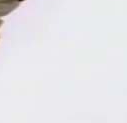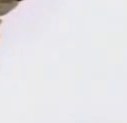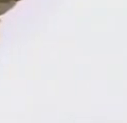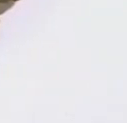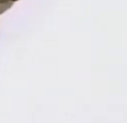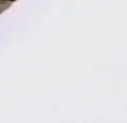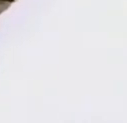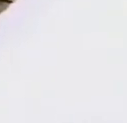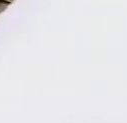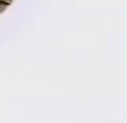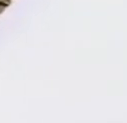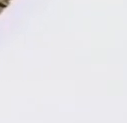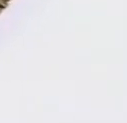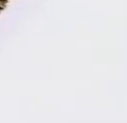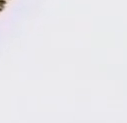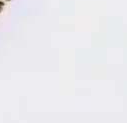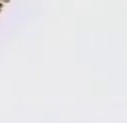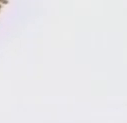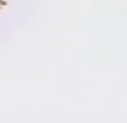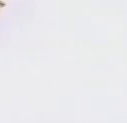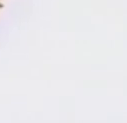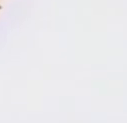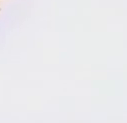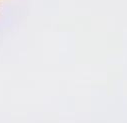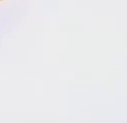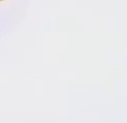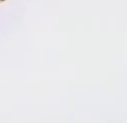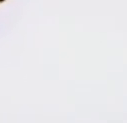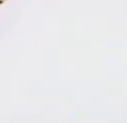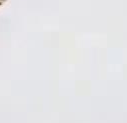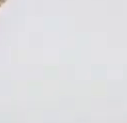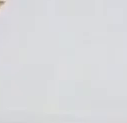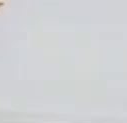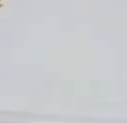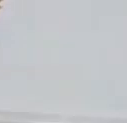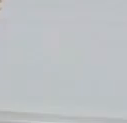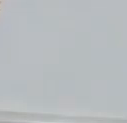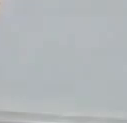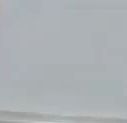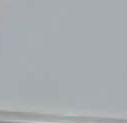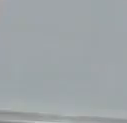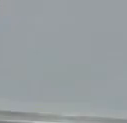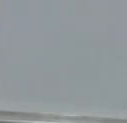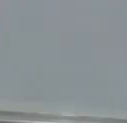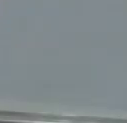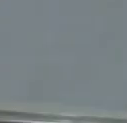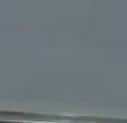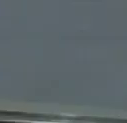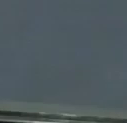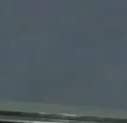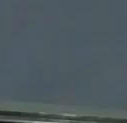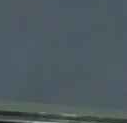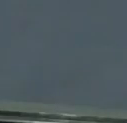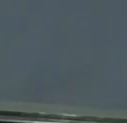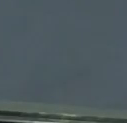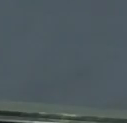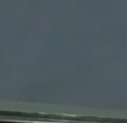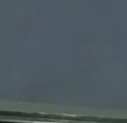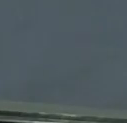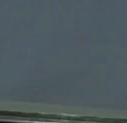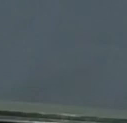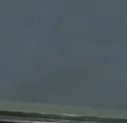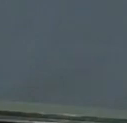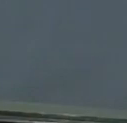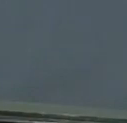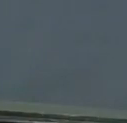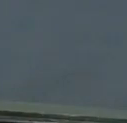fueron cambiadas y se realizarán como fecha puesta por el Consejo Nacional Electoral. Se realizarán el próximo 20 de